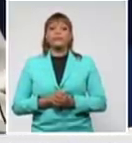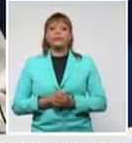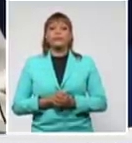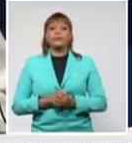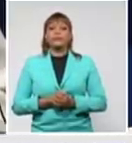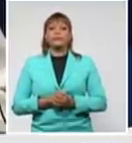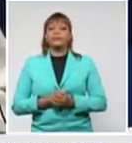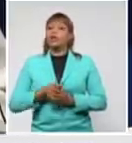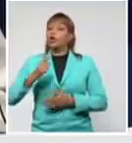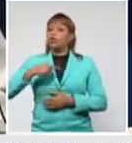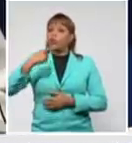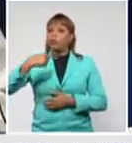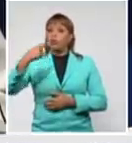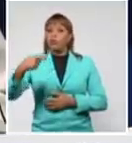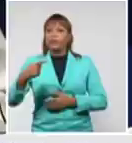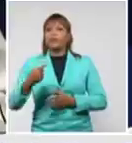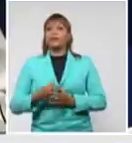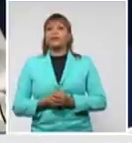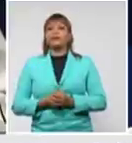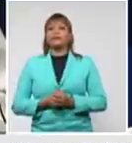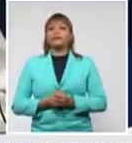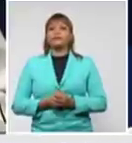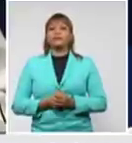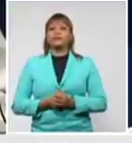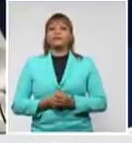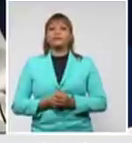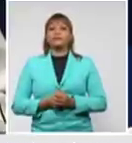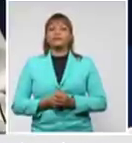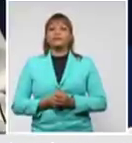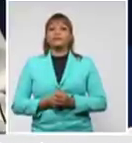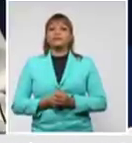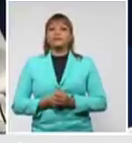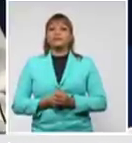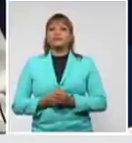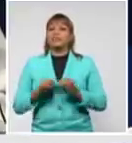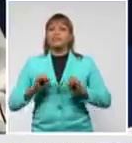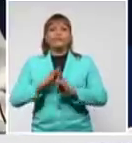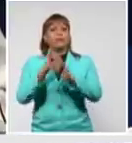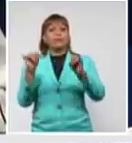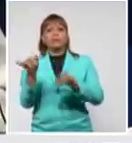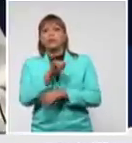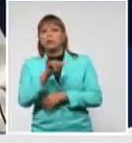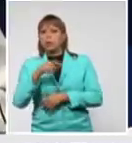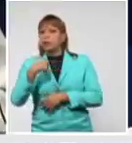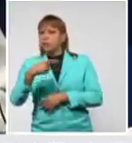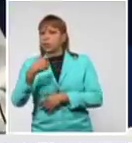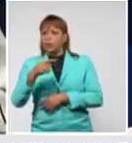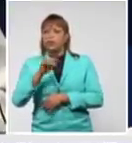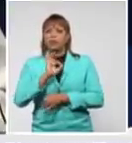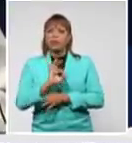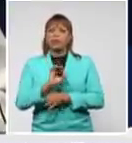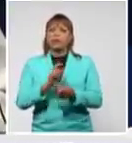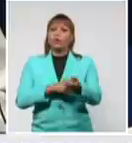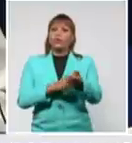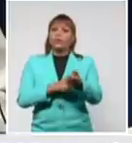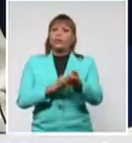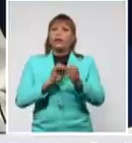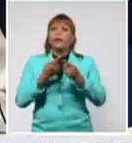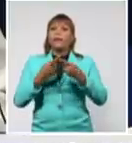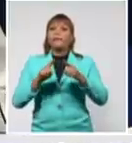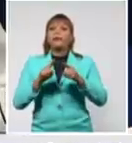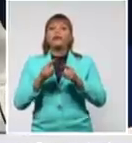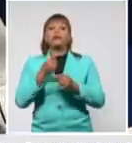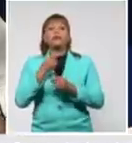todos los días, con prácticamente la misma información que brindamos aquí, y que va a permitir que